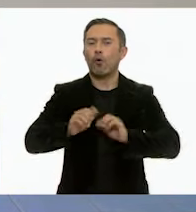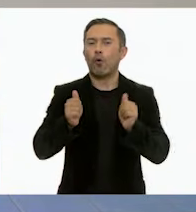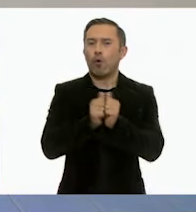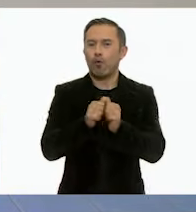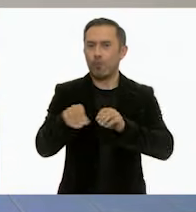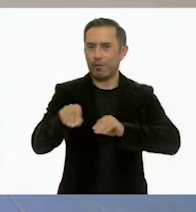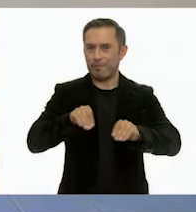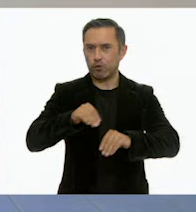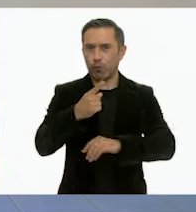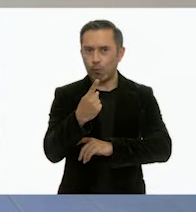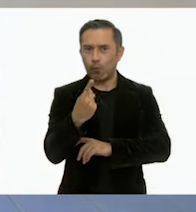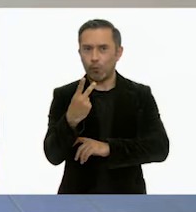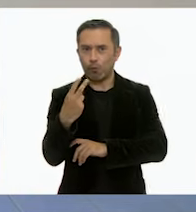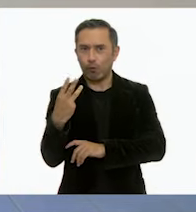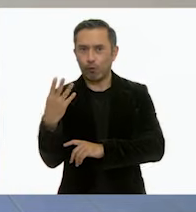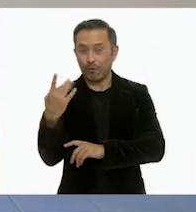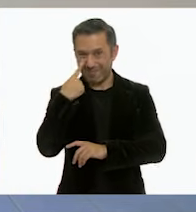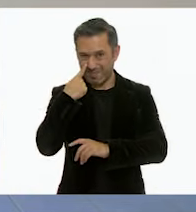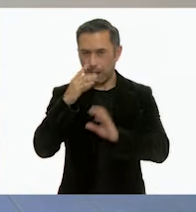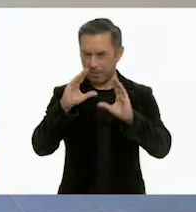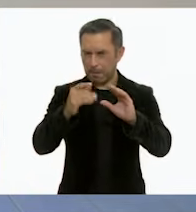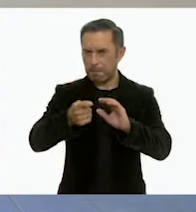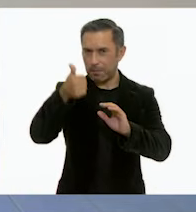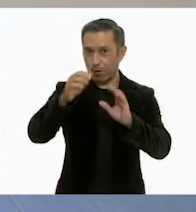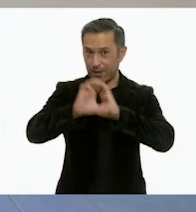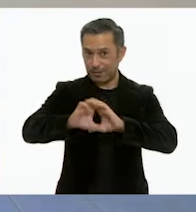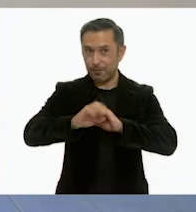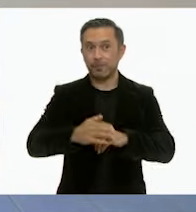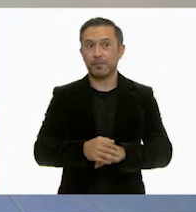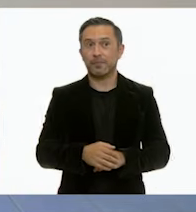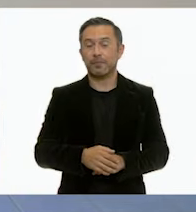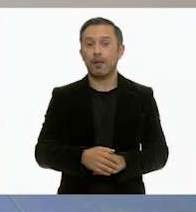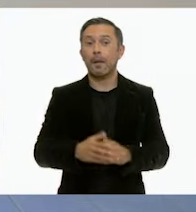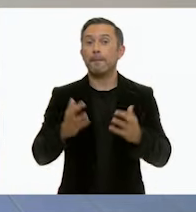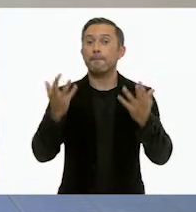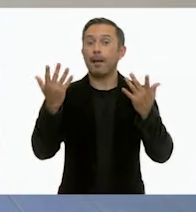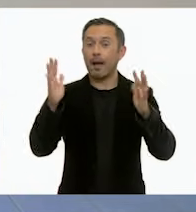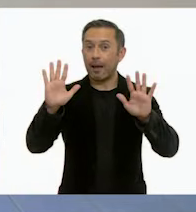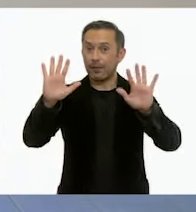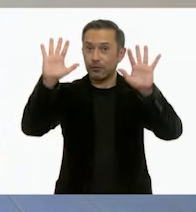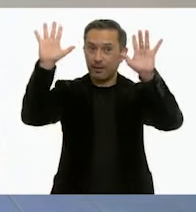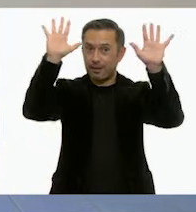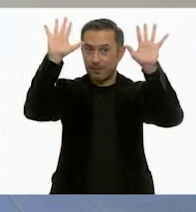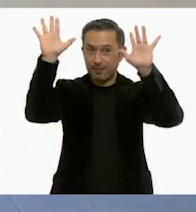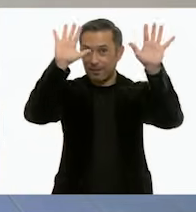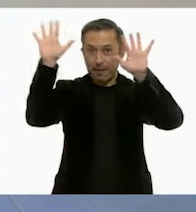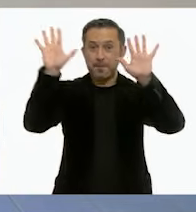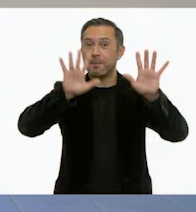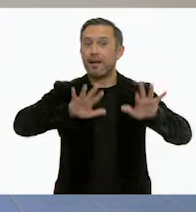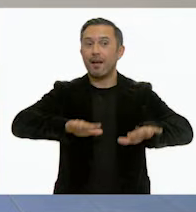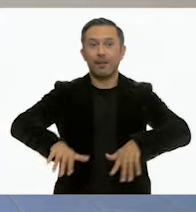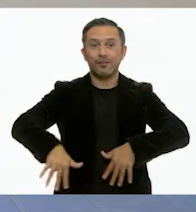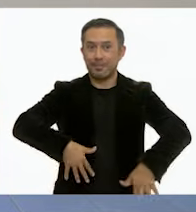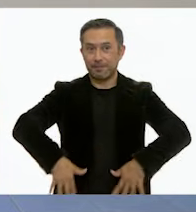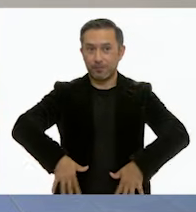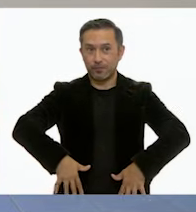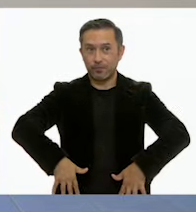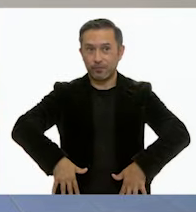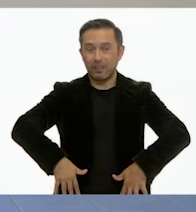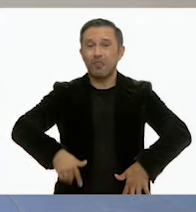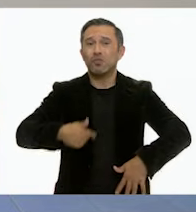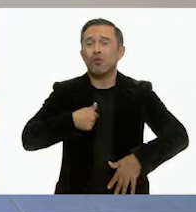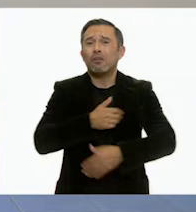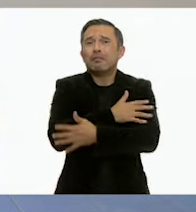canción, vamos a retomar primero la canción, dice así: manos arriba, manos abajo, tengo